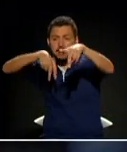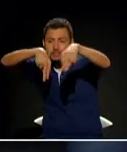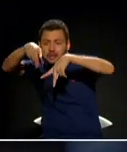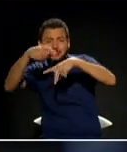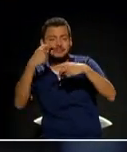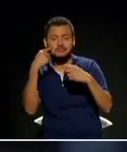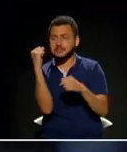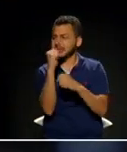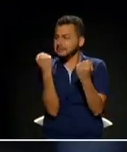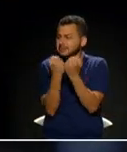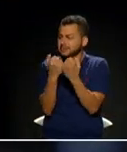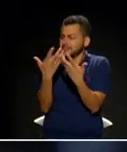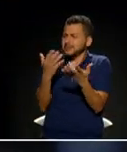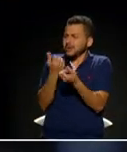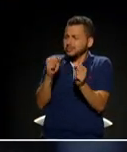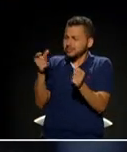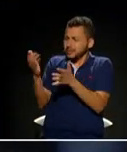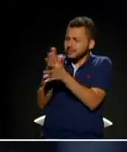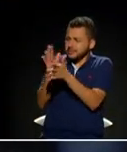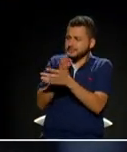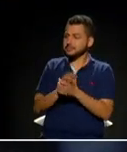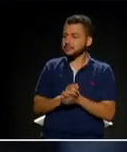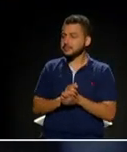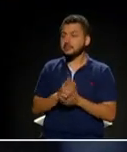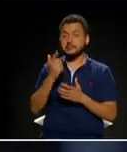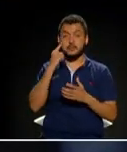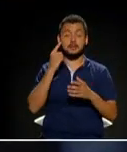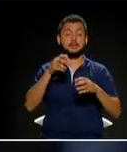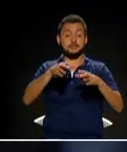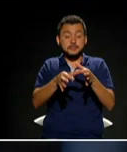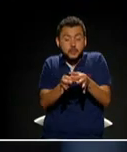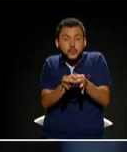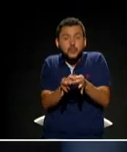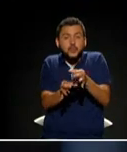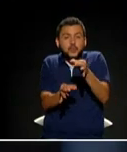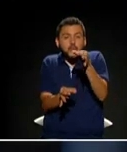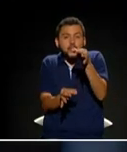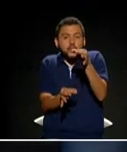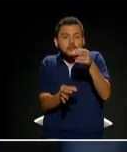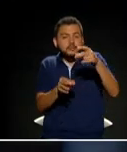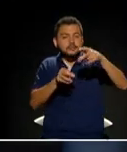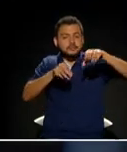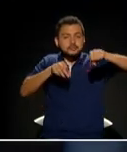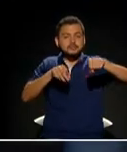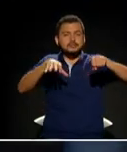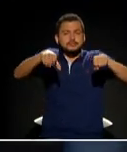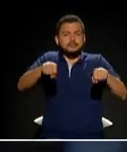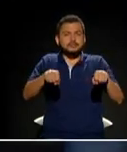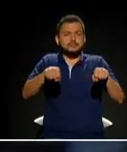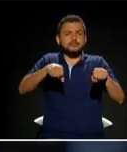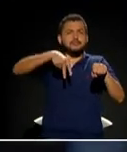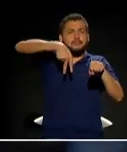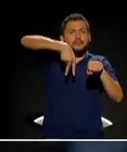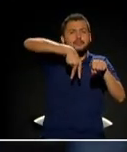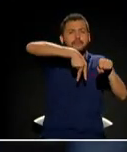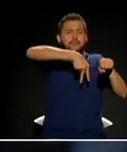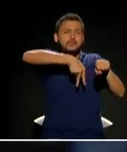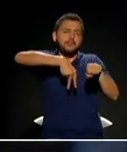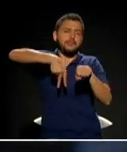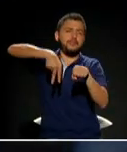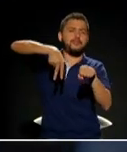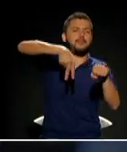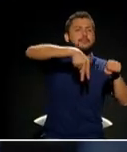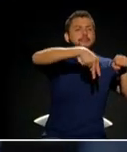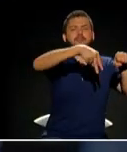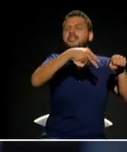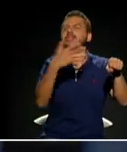espacios tenemos que cargando del sistema si funciona si es eficiente y queremos mirar muy bien como hacemos con las tecnologías